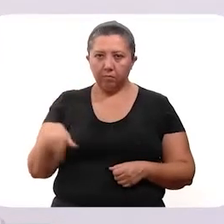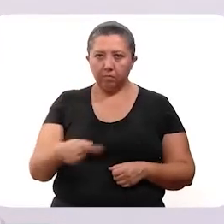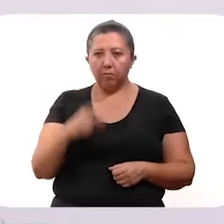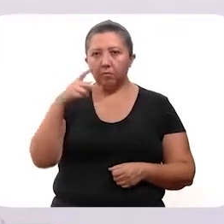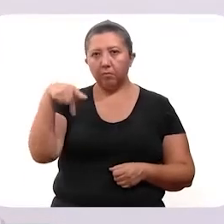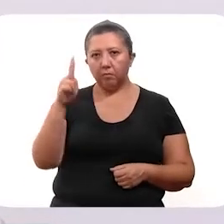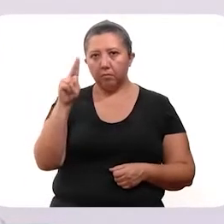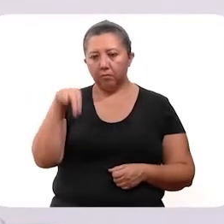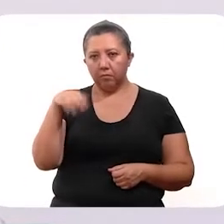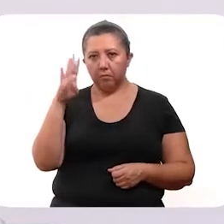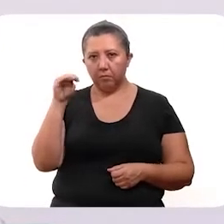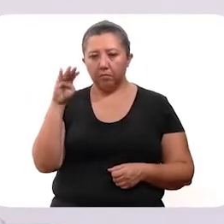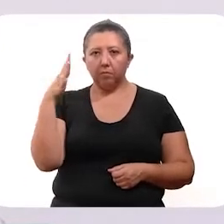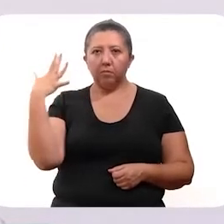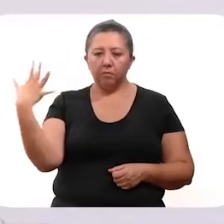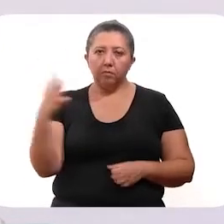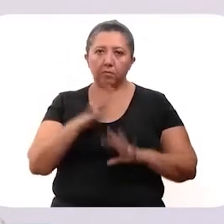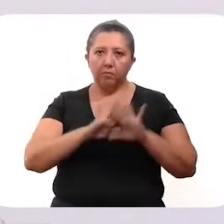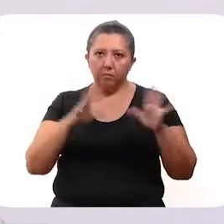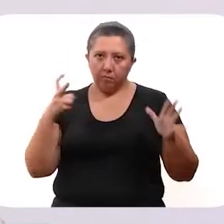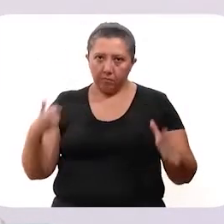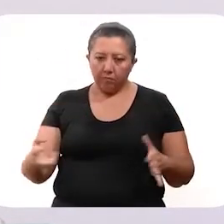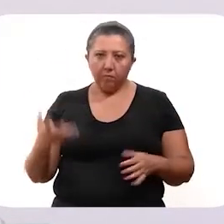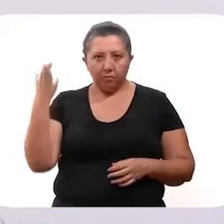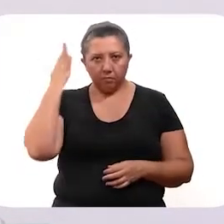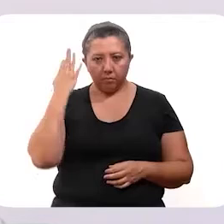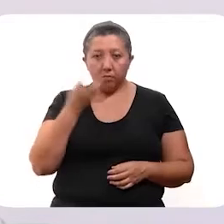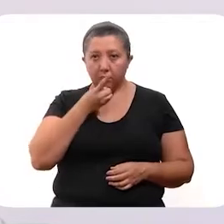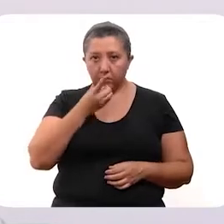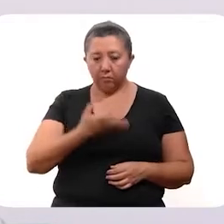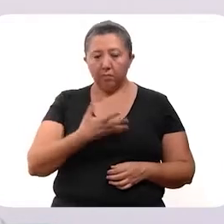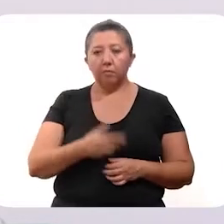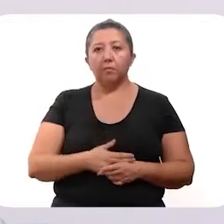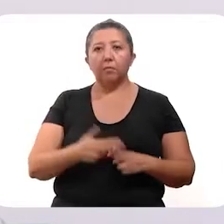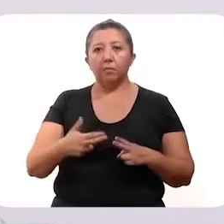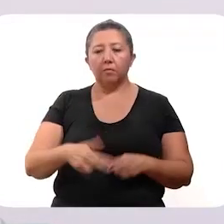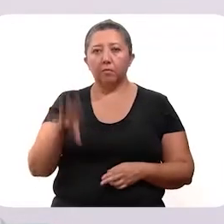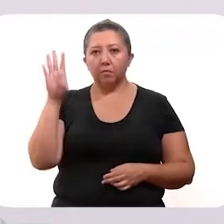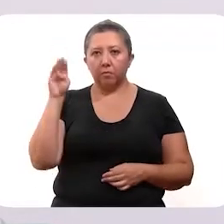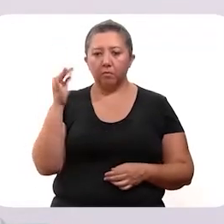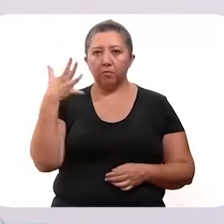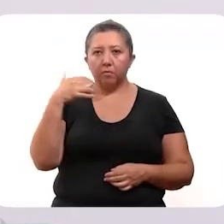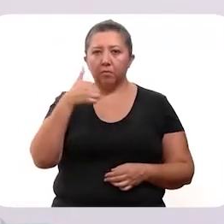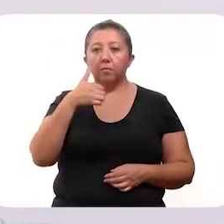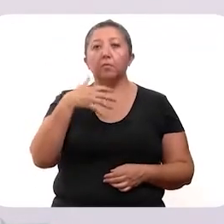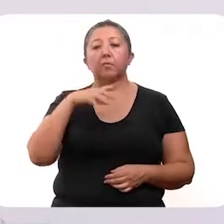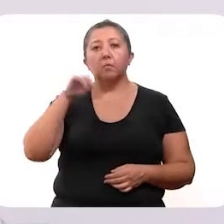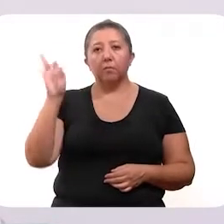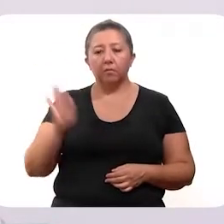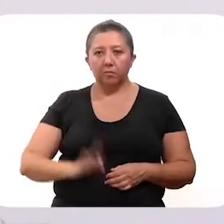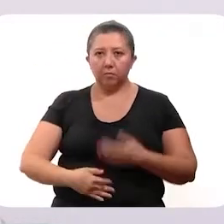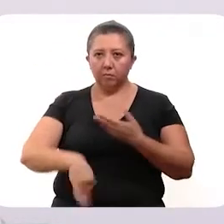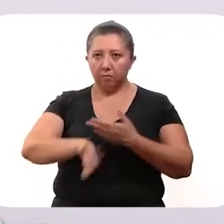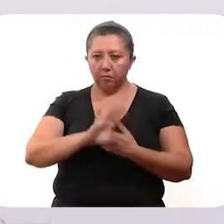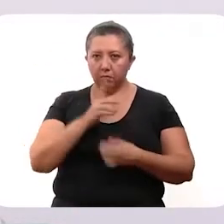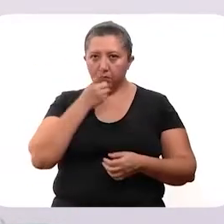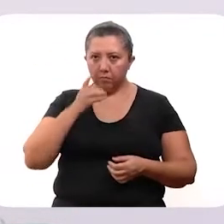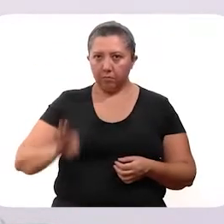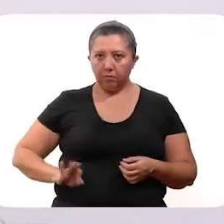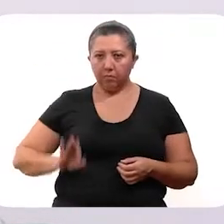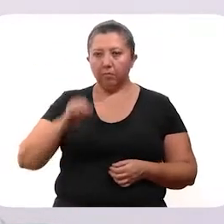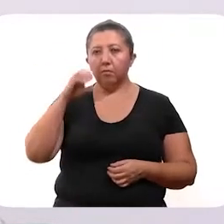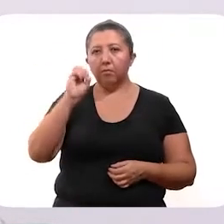el KN95, ya que estos tienen una cobertura hasta del 95% contra la